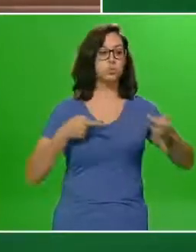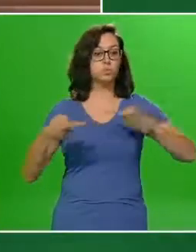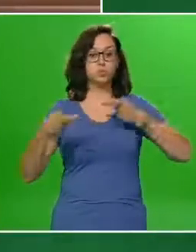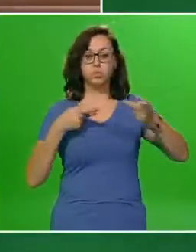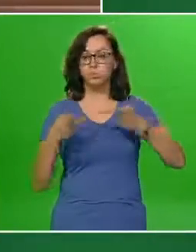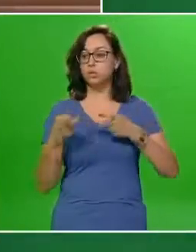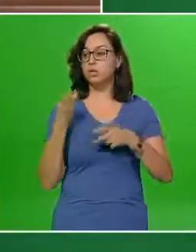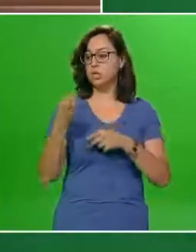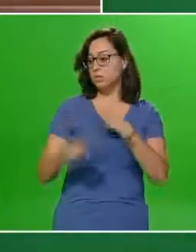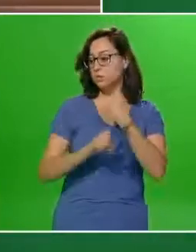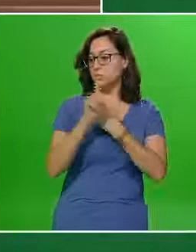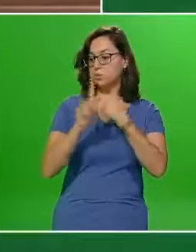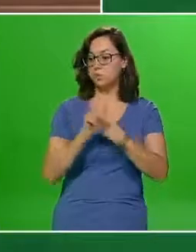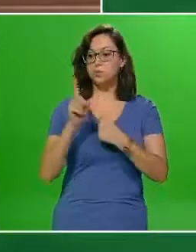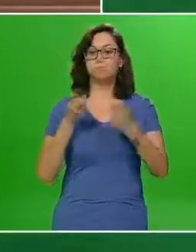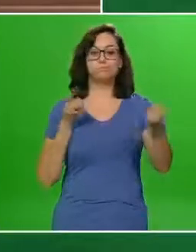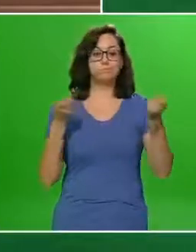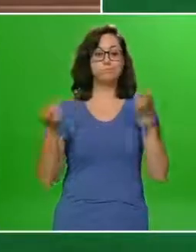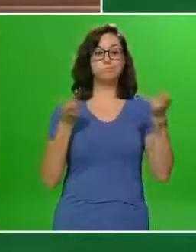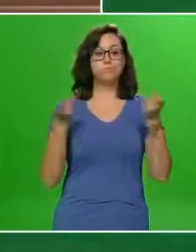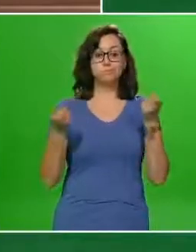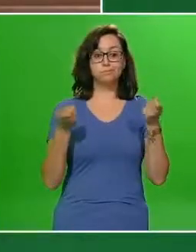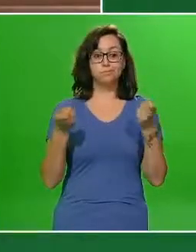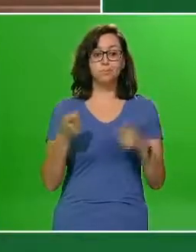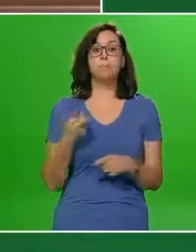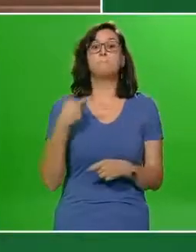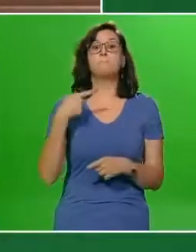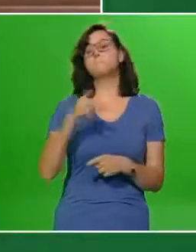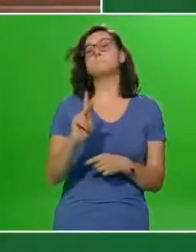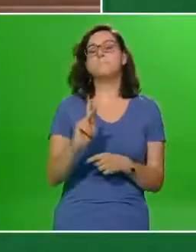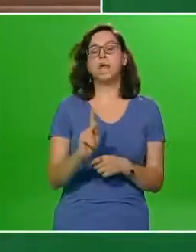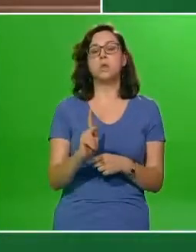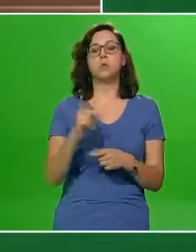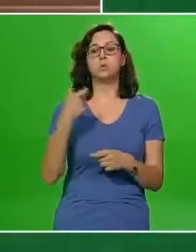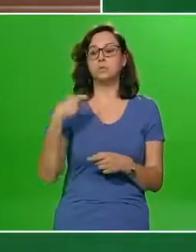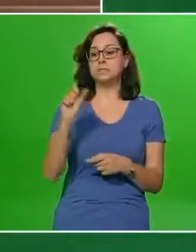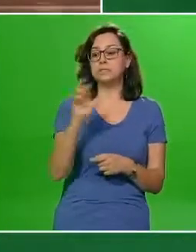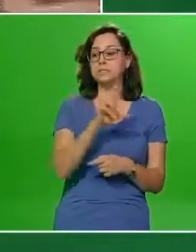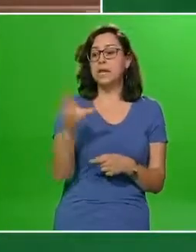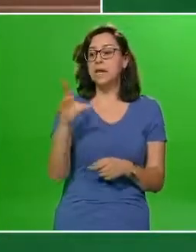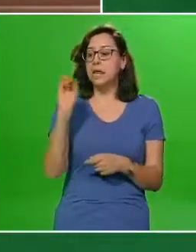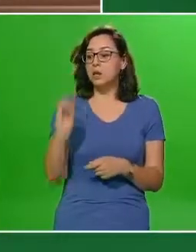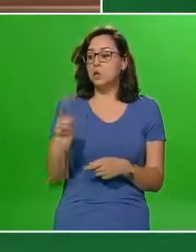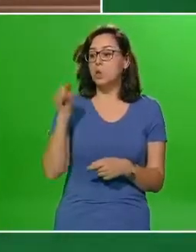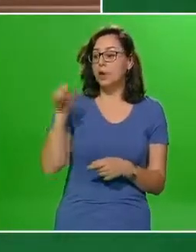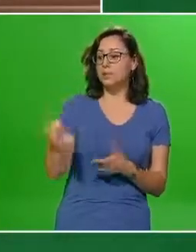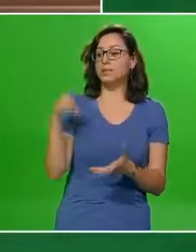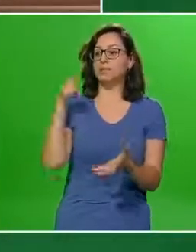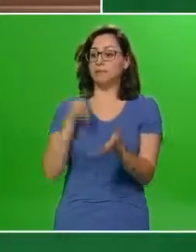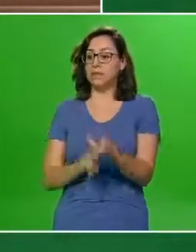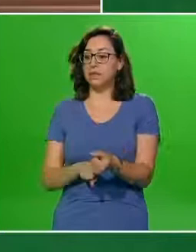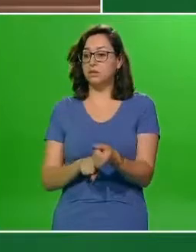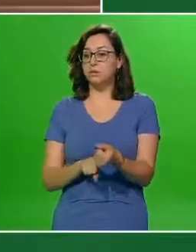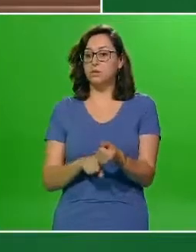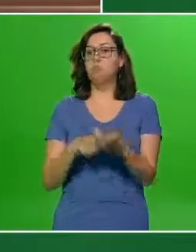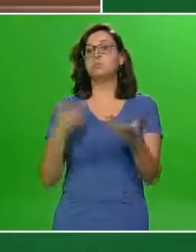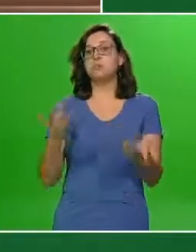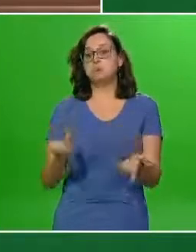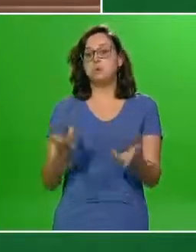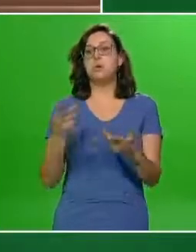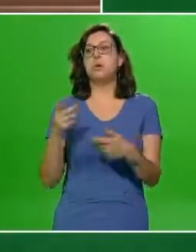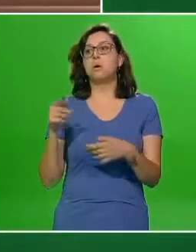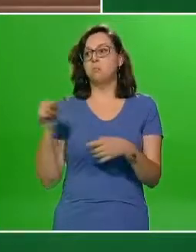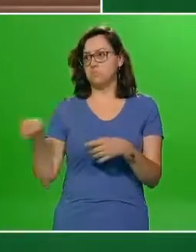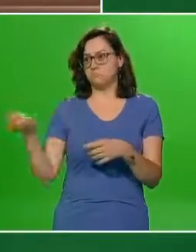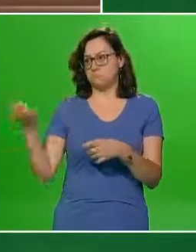ese inicio de brote. Pero al igual de Quintana Roo, tenemos algunas entidades federativas que han estado ya sea en una meseta o